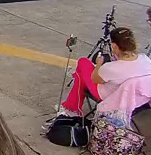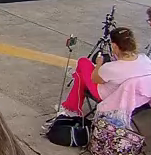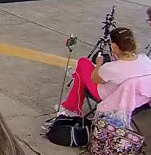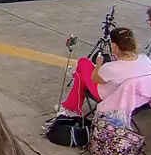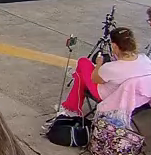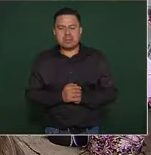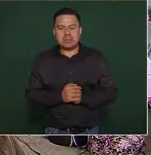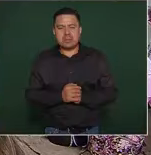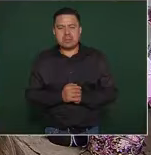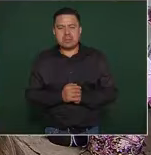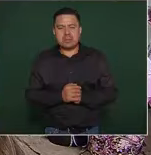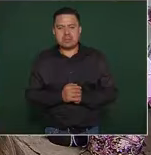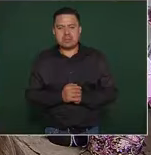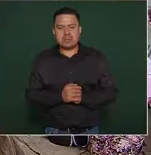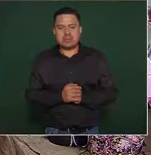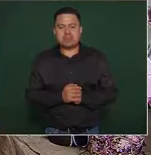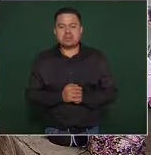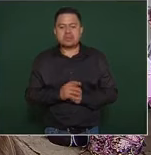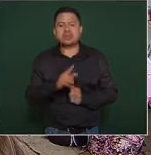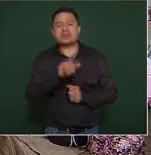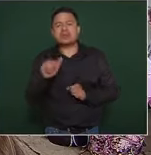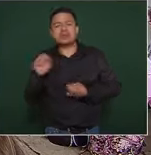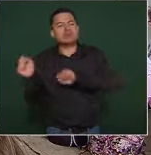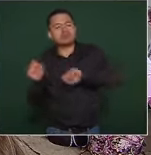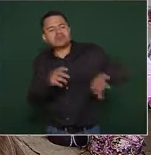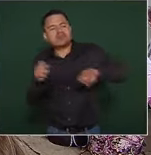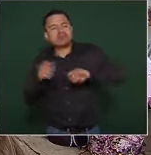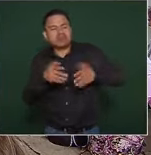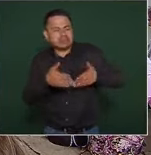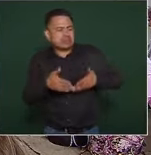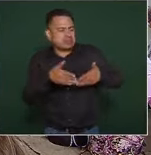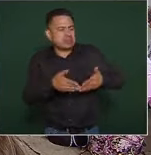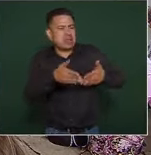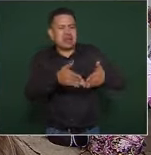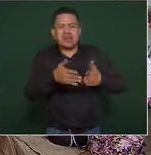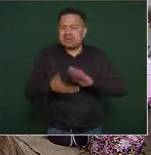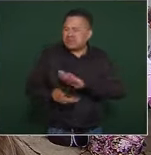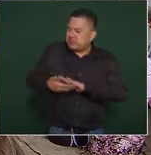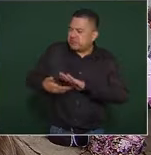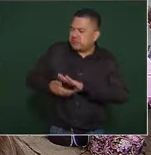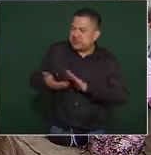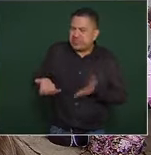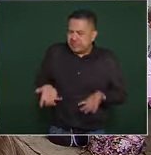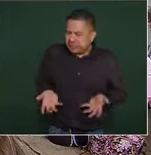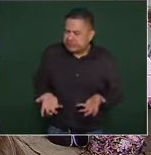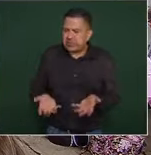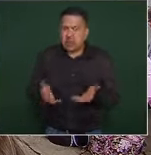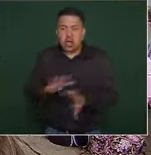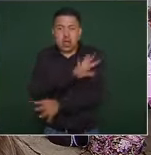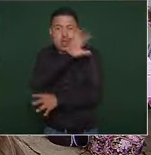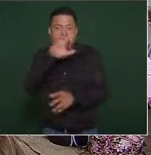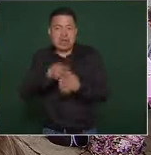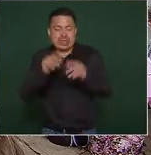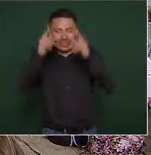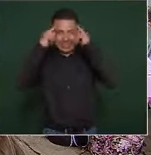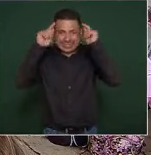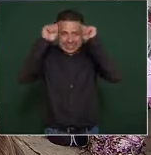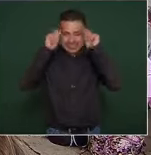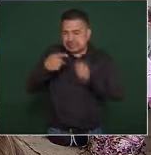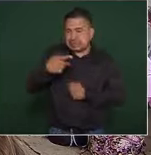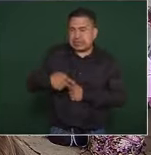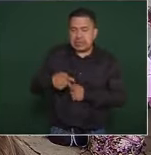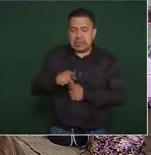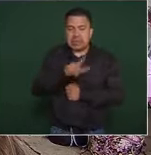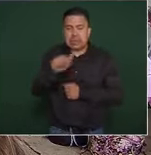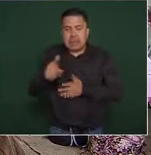se carga en los buques de Semar y los tractocamiones de Sedena, todo lo que se va a venir hacia acá